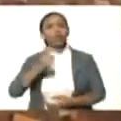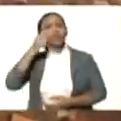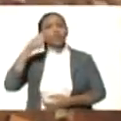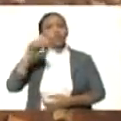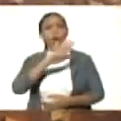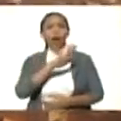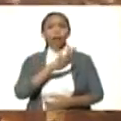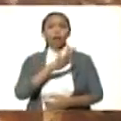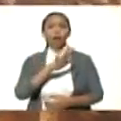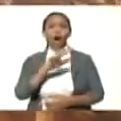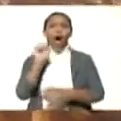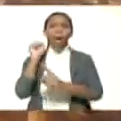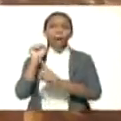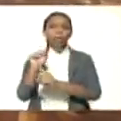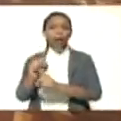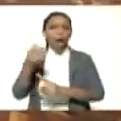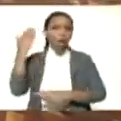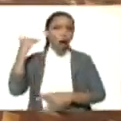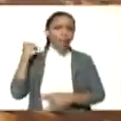huérfano,